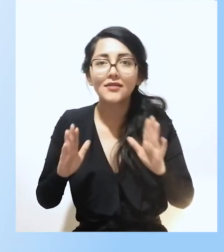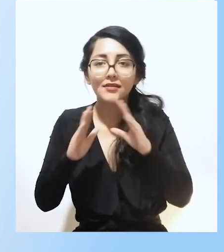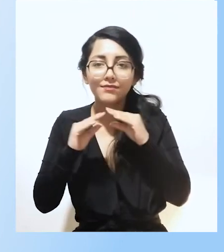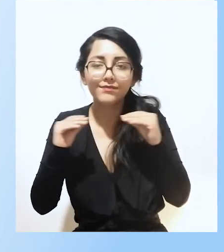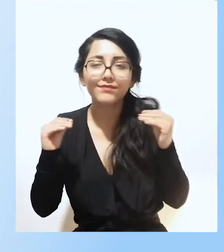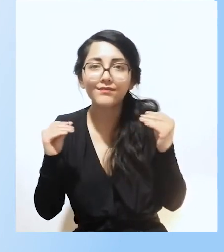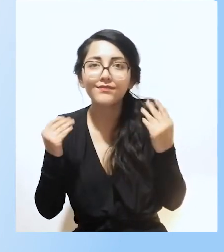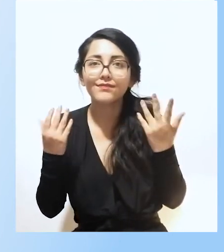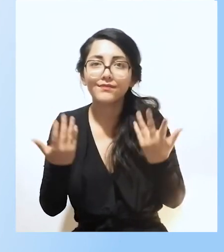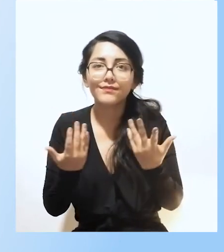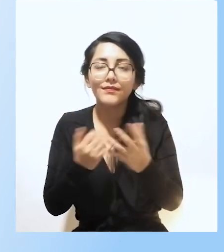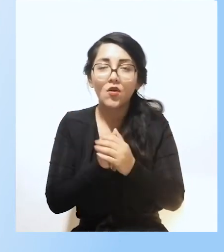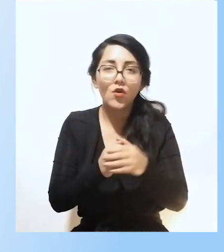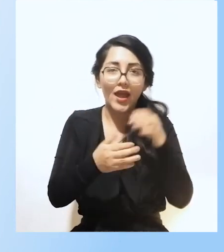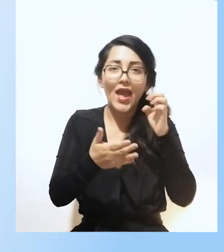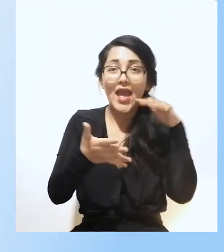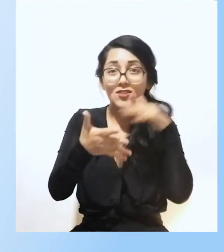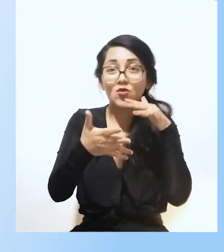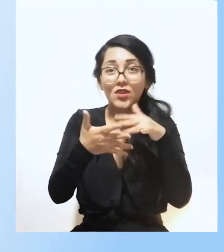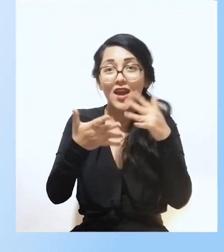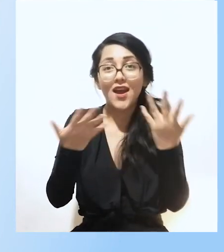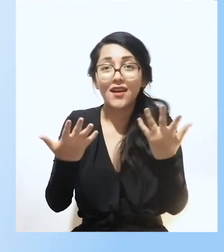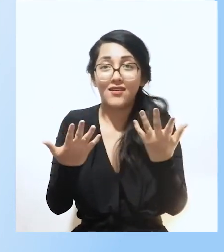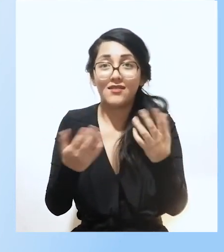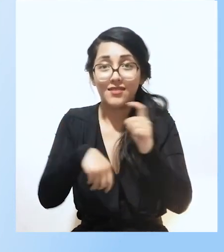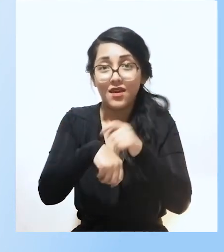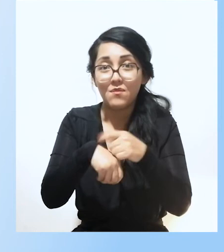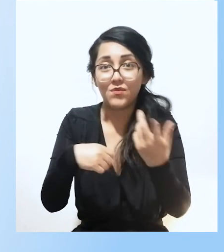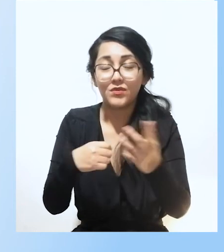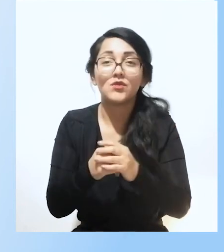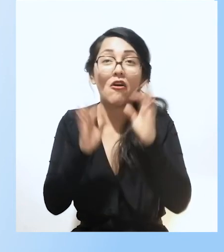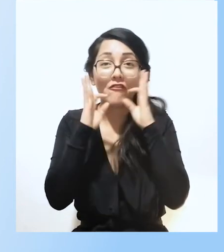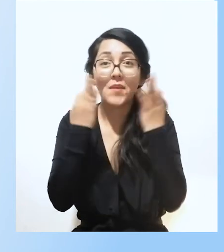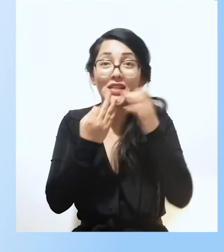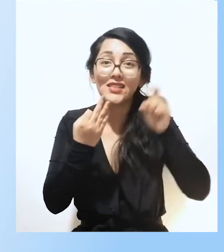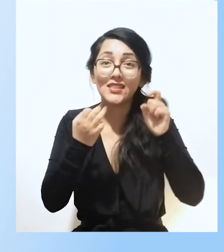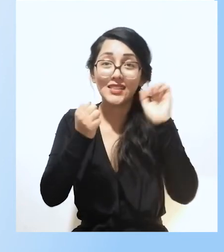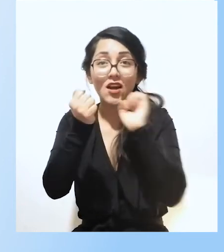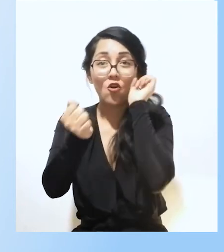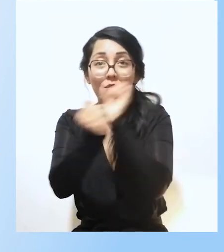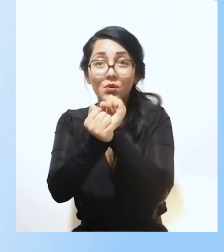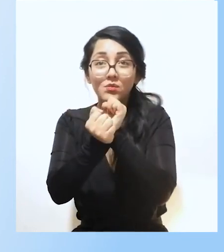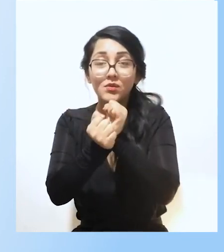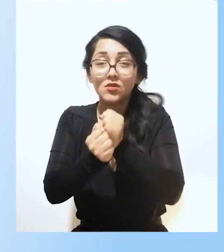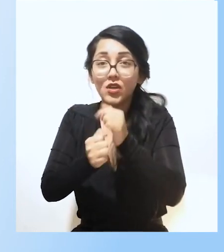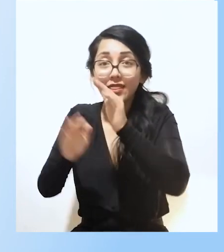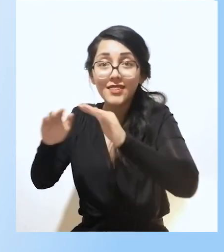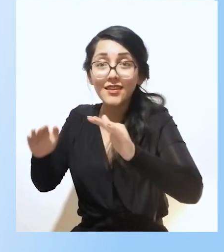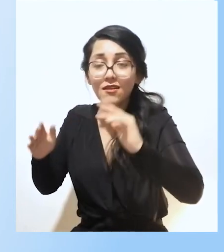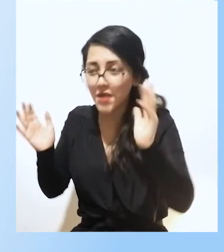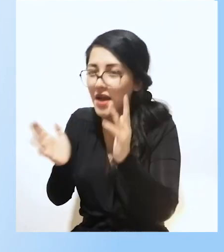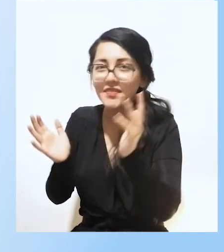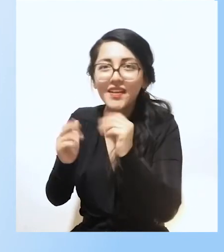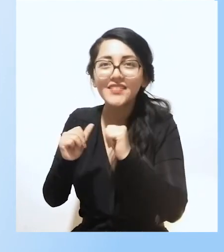que se lleve a cabo la educación. La familia tiene que comprometerse en cierta medida a animar al alumno a que cuando el profesional